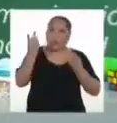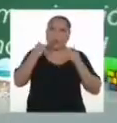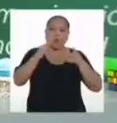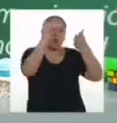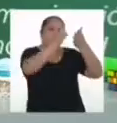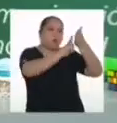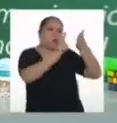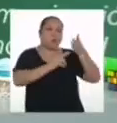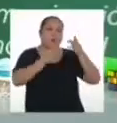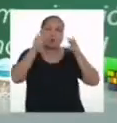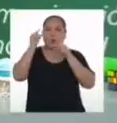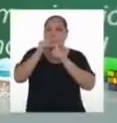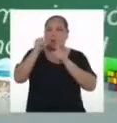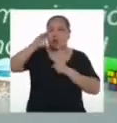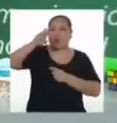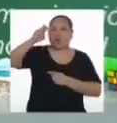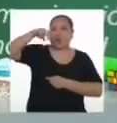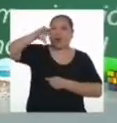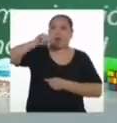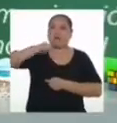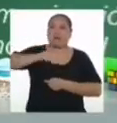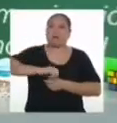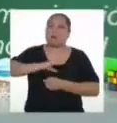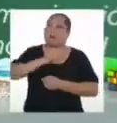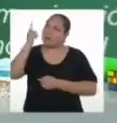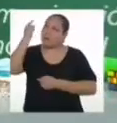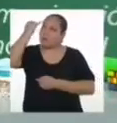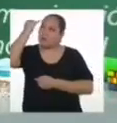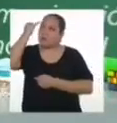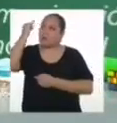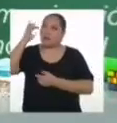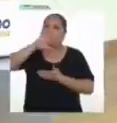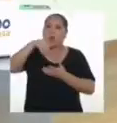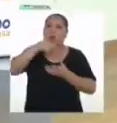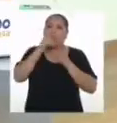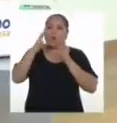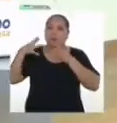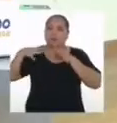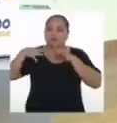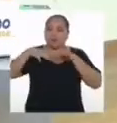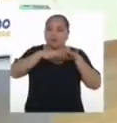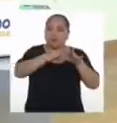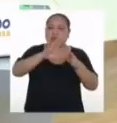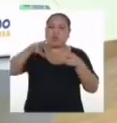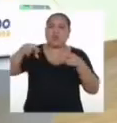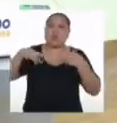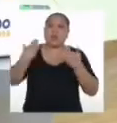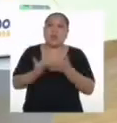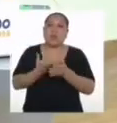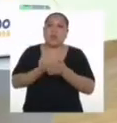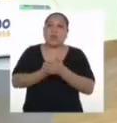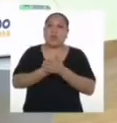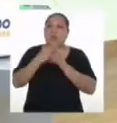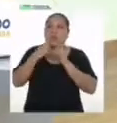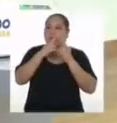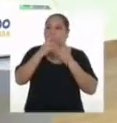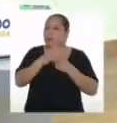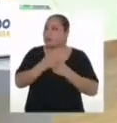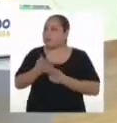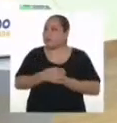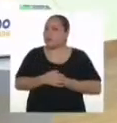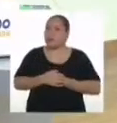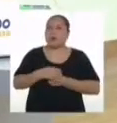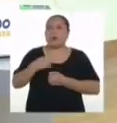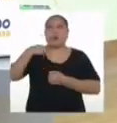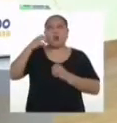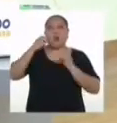Cuando leo la palabra cuencas, me imagino a todo del agua que fluye para llegar a los ríos. La palabra oportunidades me hace pensar que